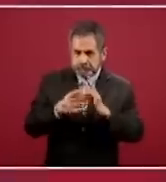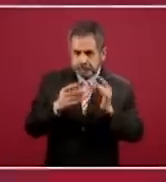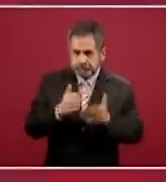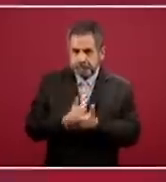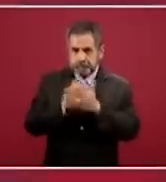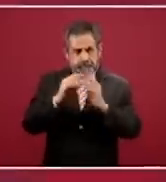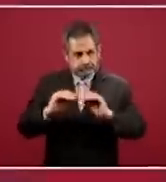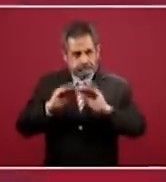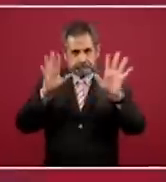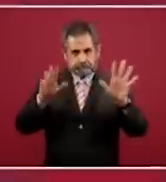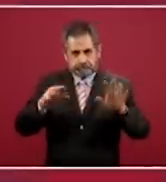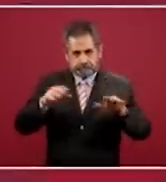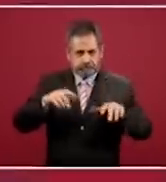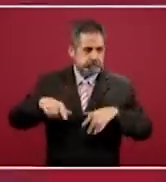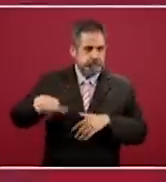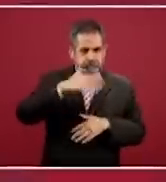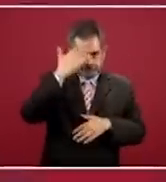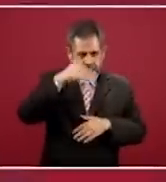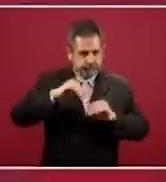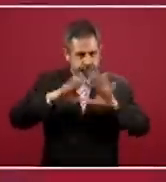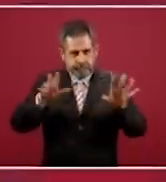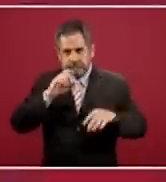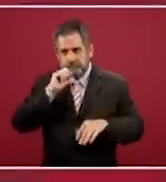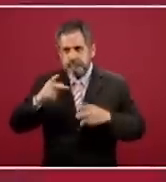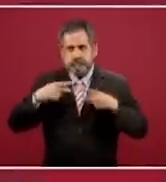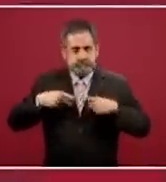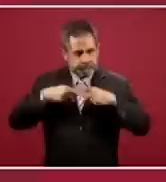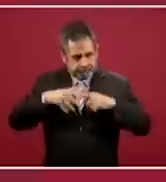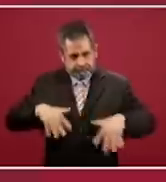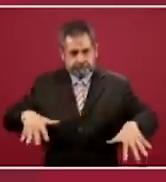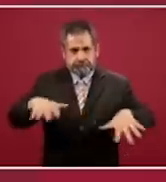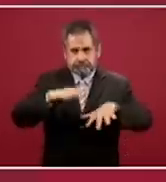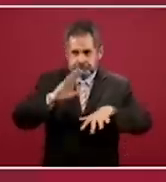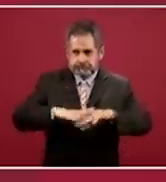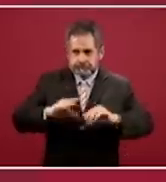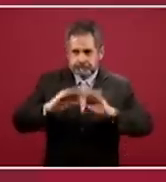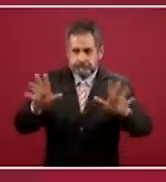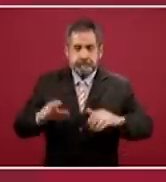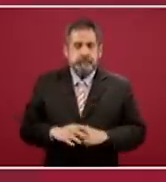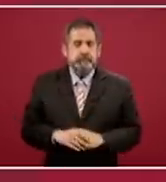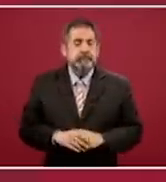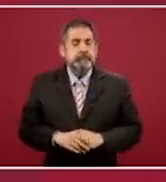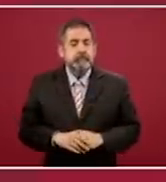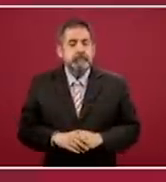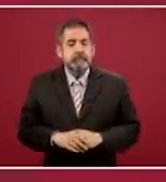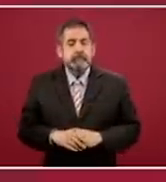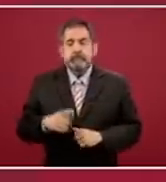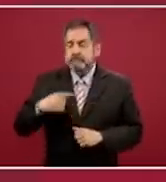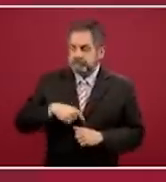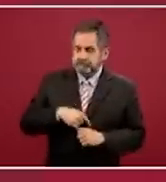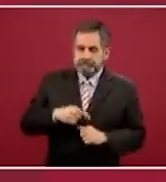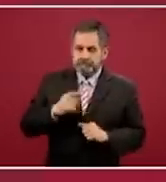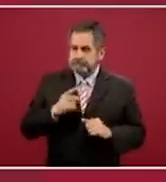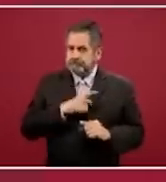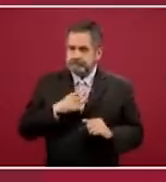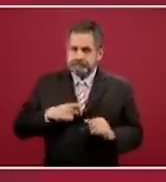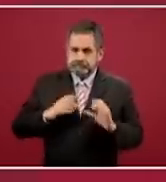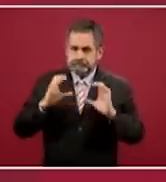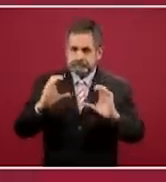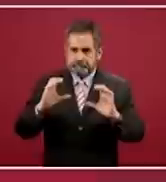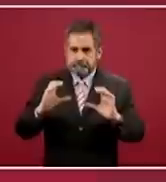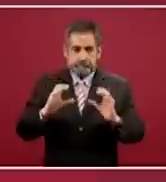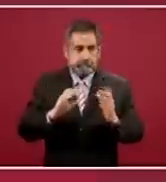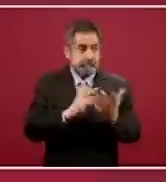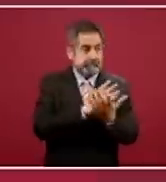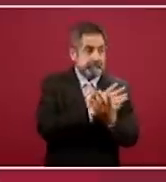para ustedes, comunicadoras y comunicadores, sino para la ciudadanía, el equilibrio que tenemos que tener entre no hacer de